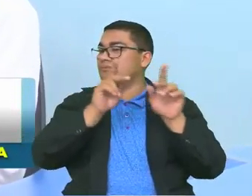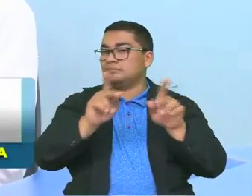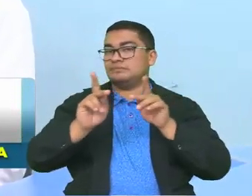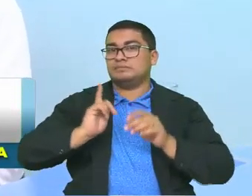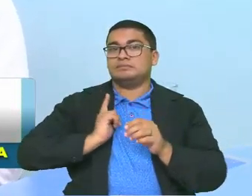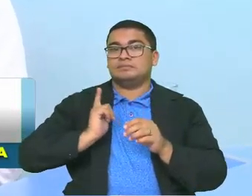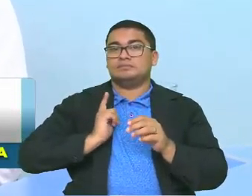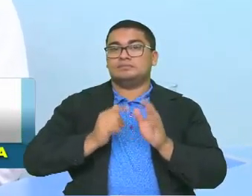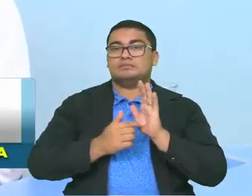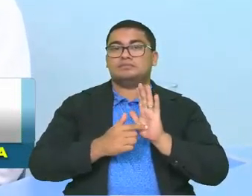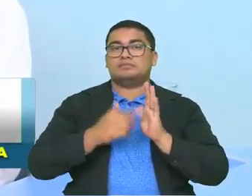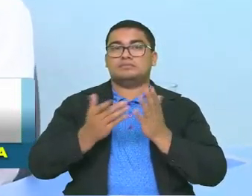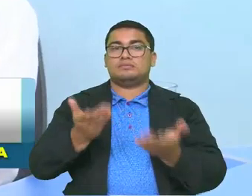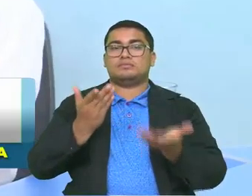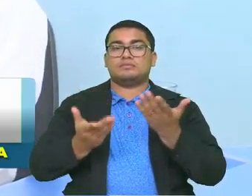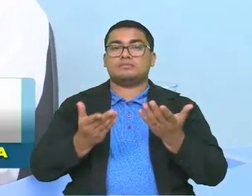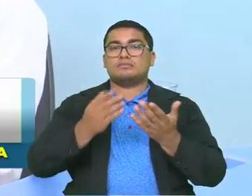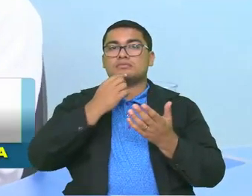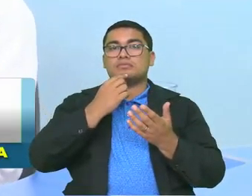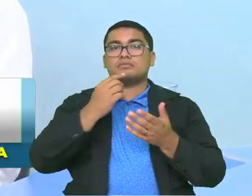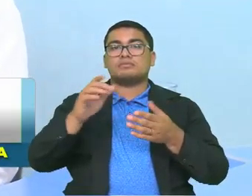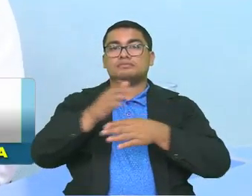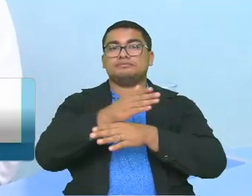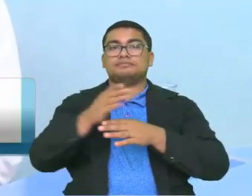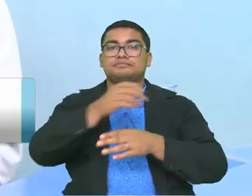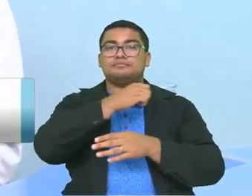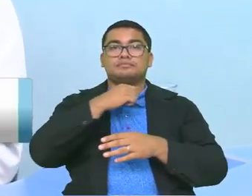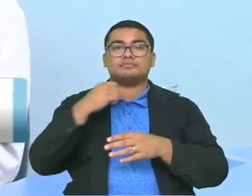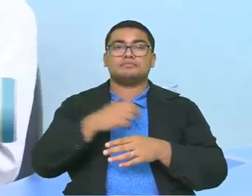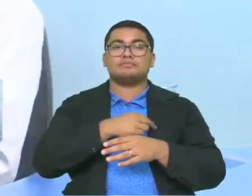se hace, ¿verdad?, con equipos especializados para ver,